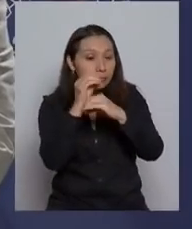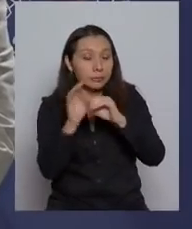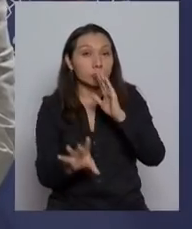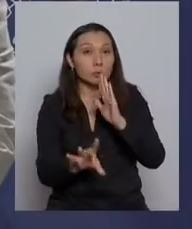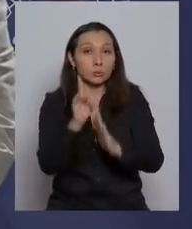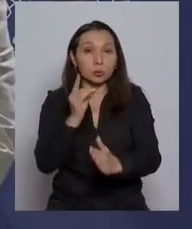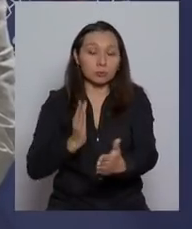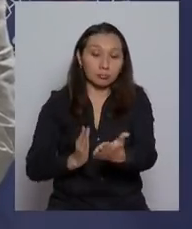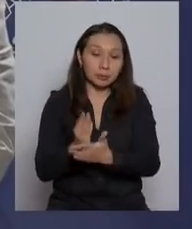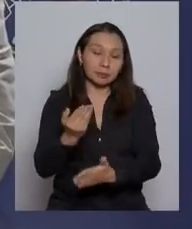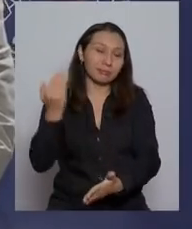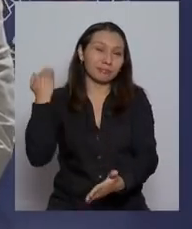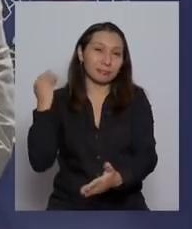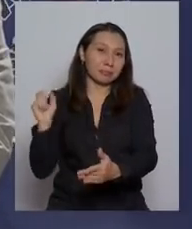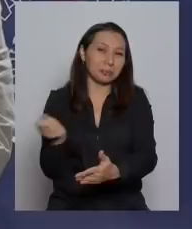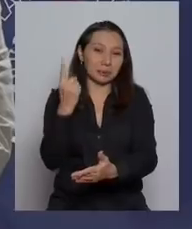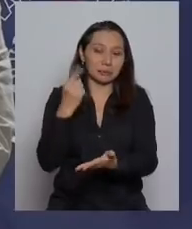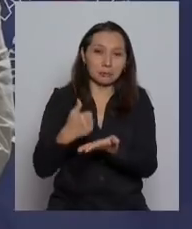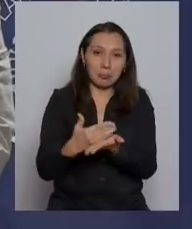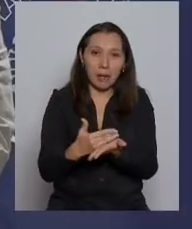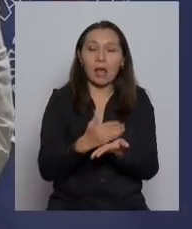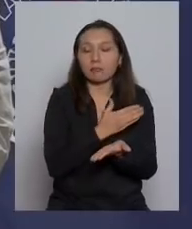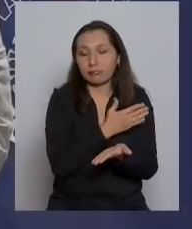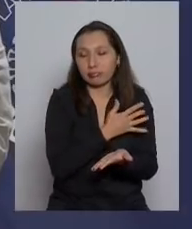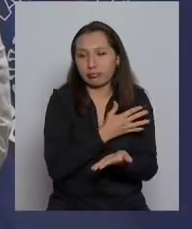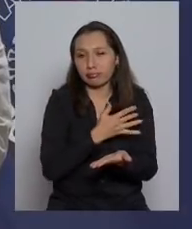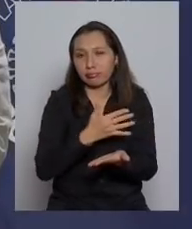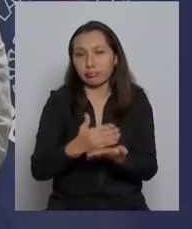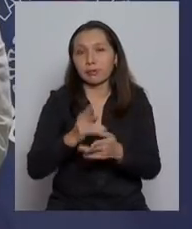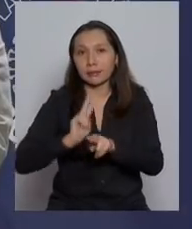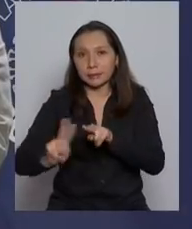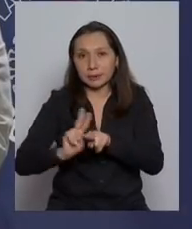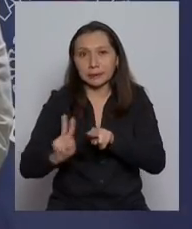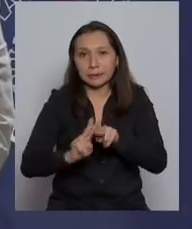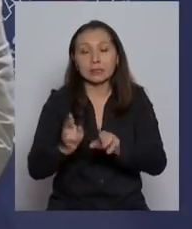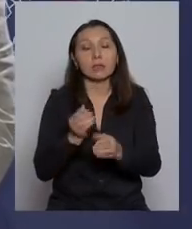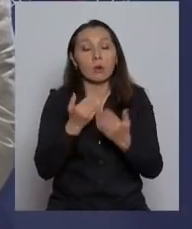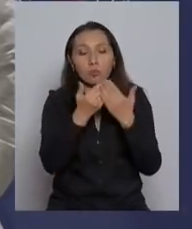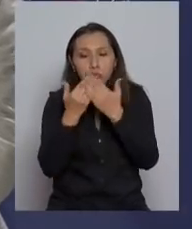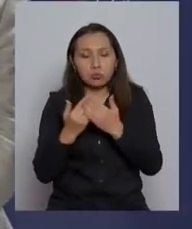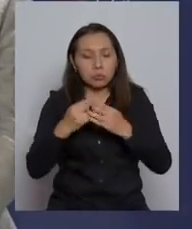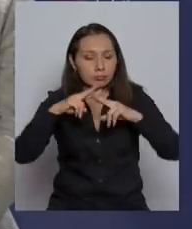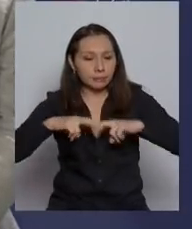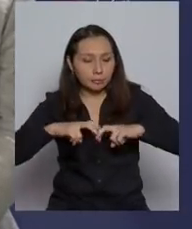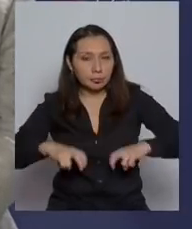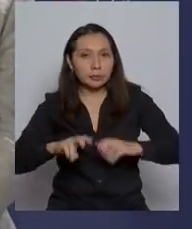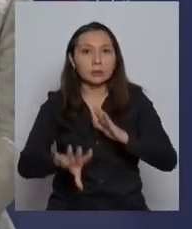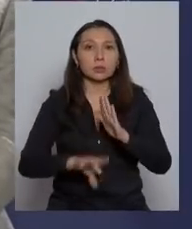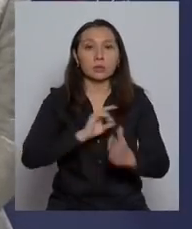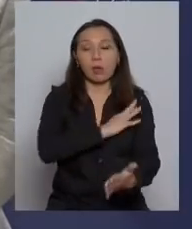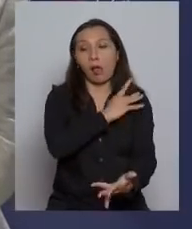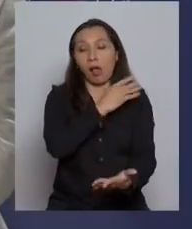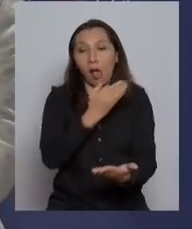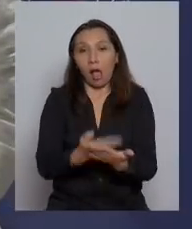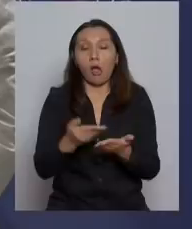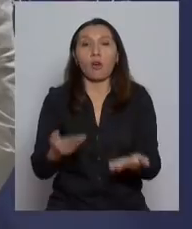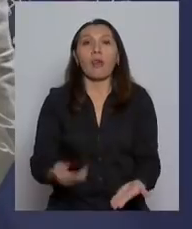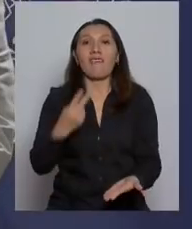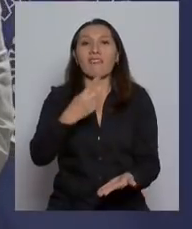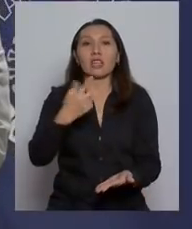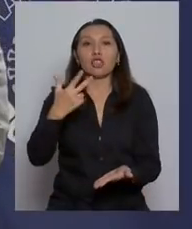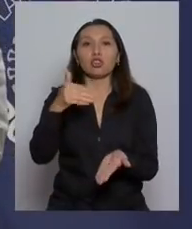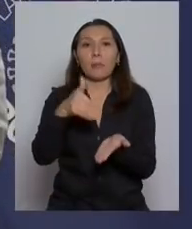que partimos con el plan y empezamos a la realización de los exámenes, se han realizado hasta la fecha